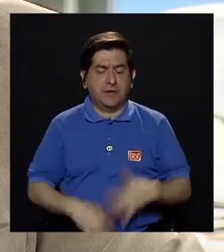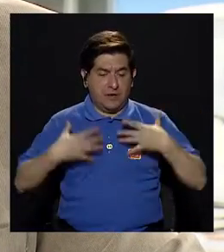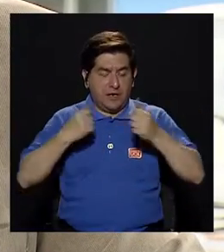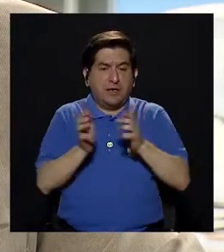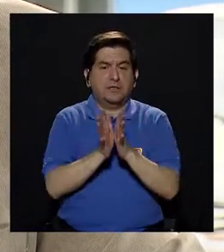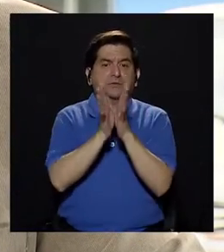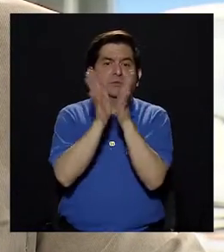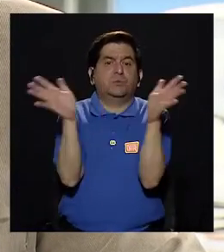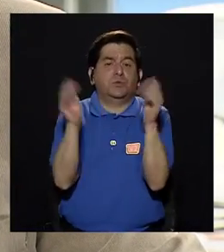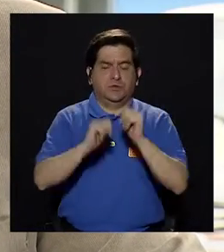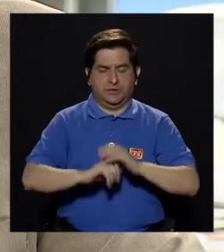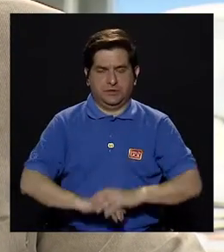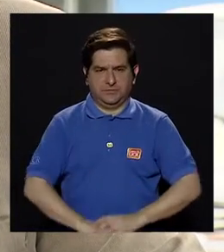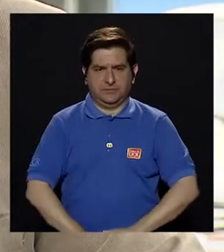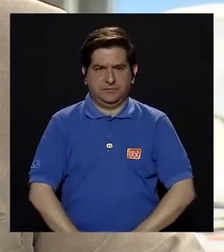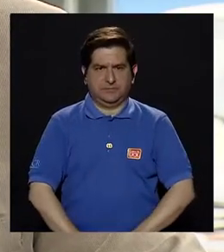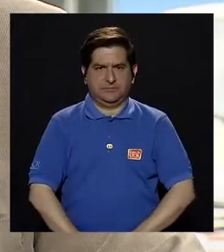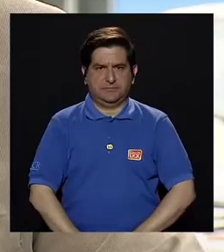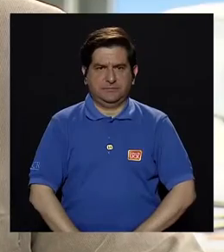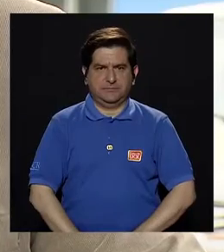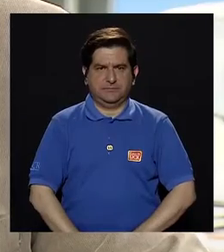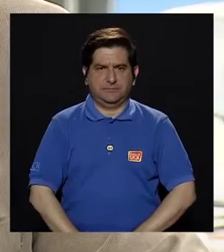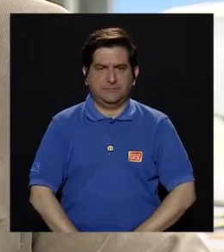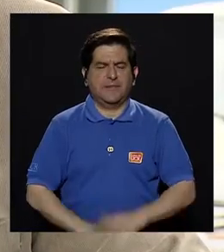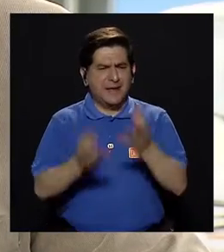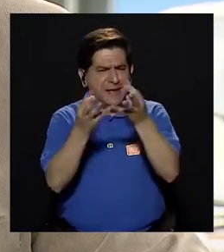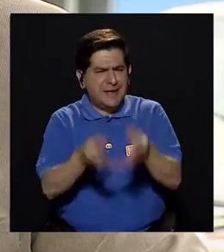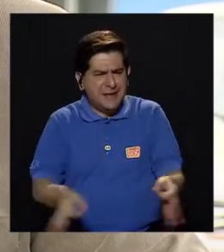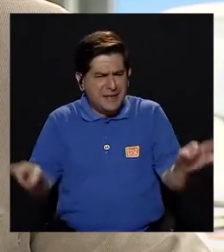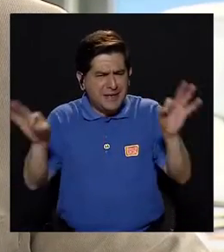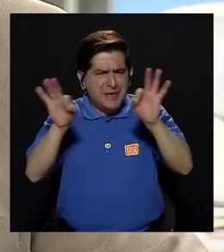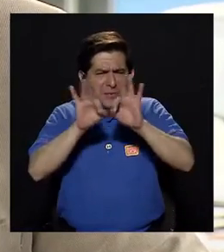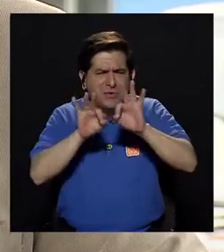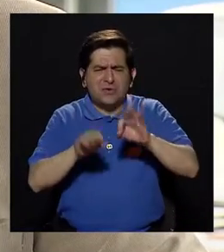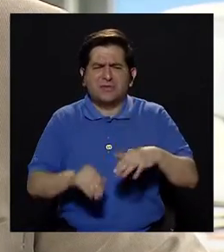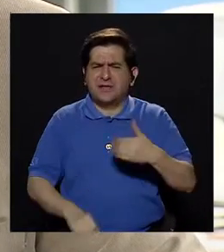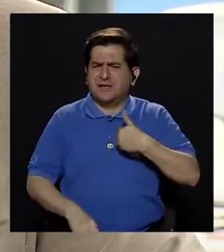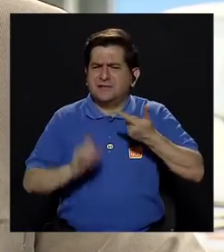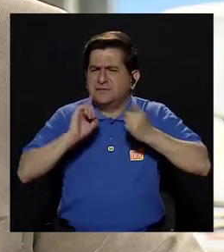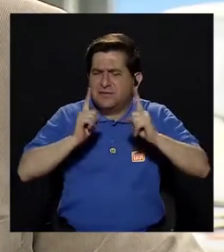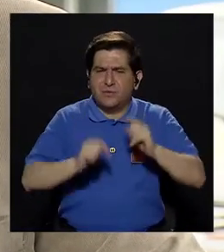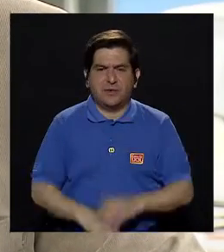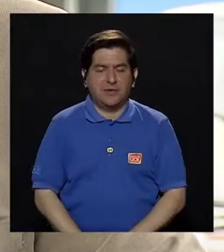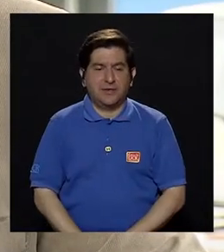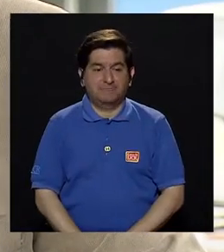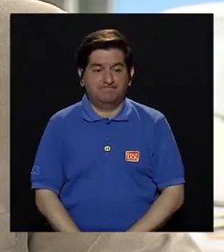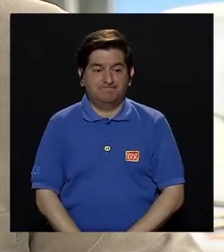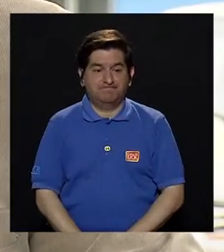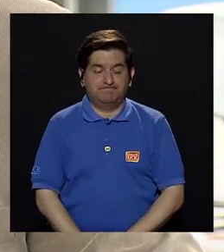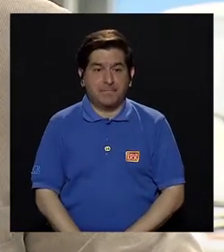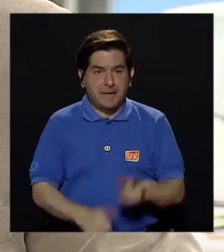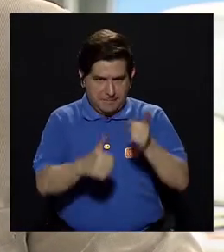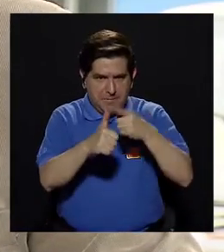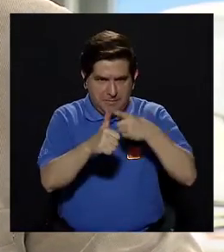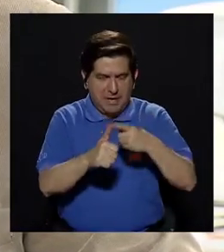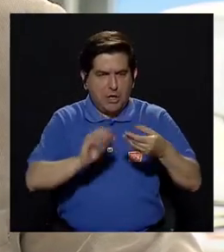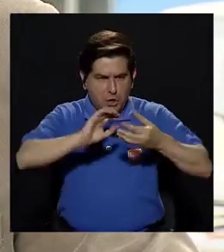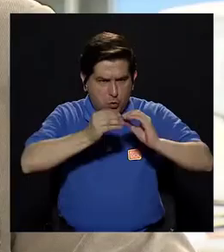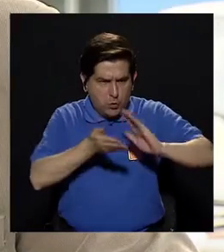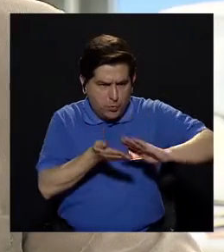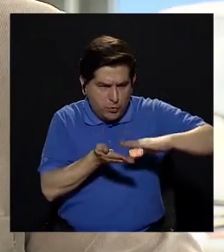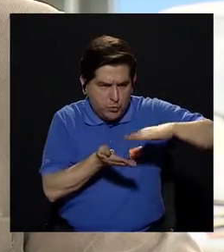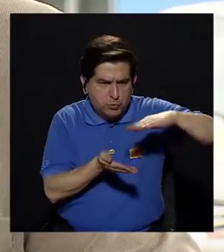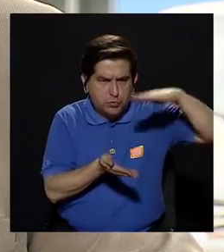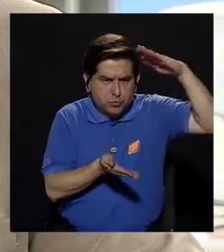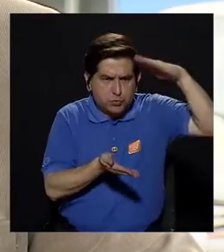de salud pública. ¿Y cuál es la importancia que radica? Bueno, número uno, que cada vez tienen cifras